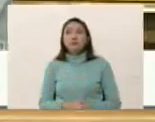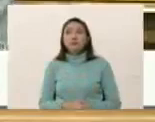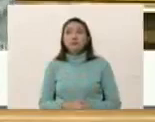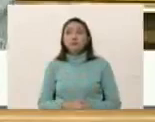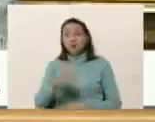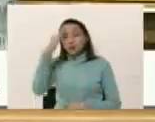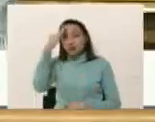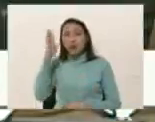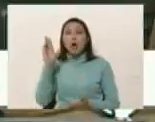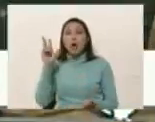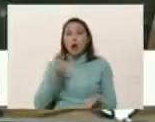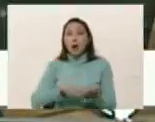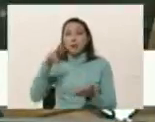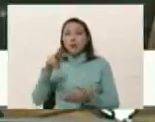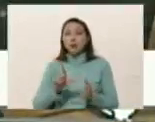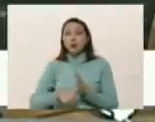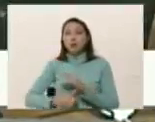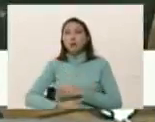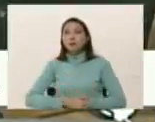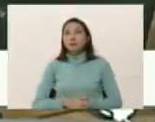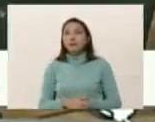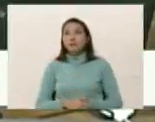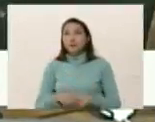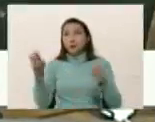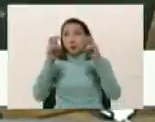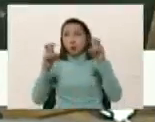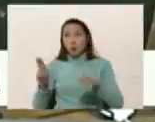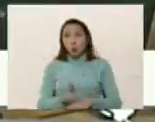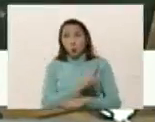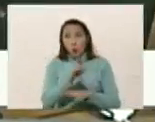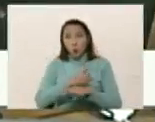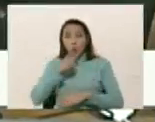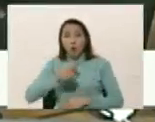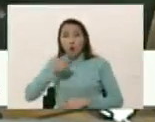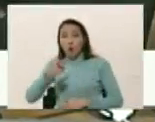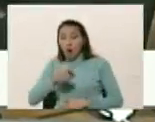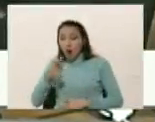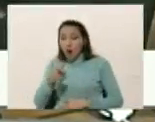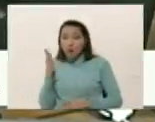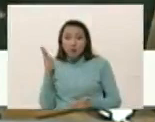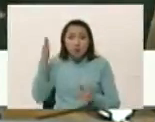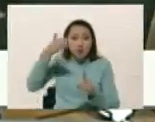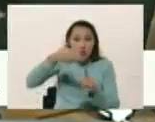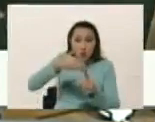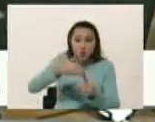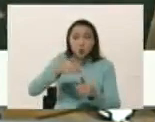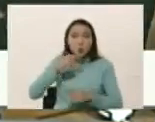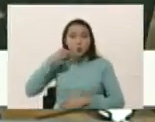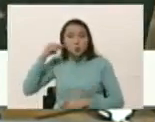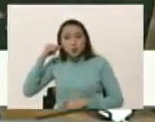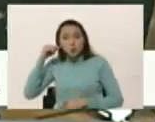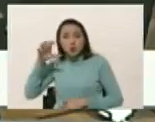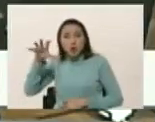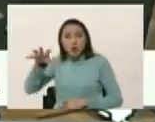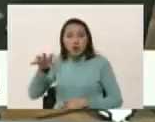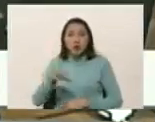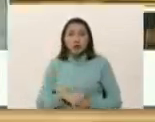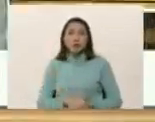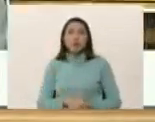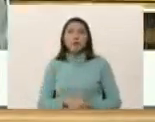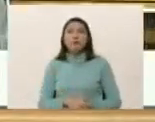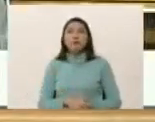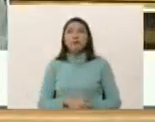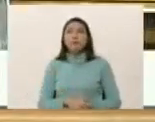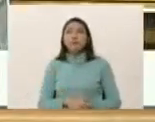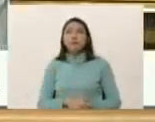aprobado siguiente epígrafe uso del lenguaje con enfoque de género en el estado en